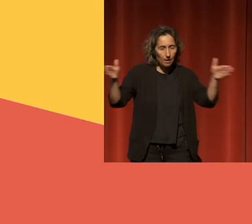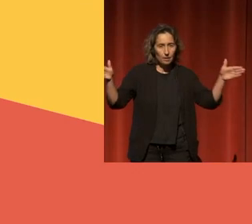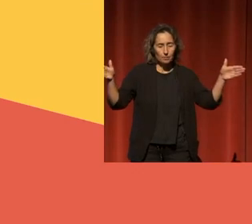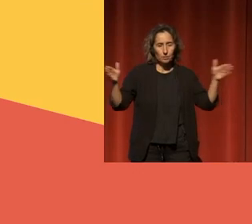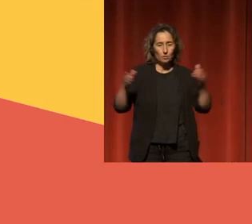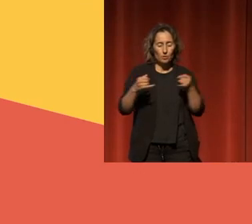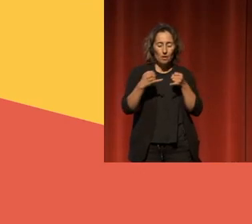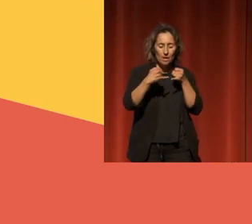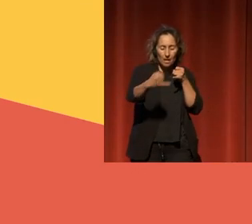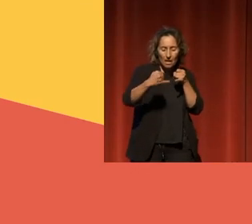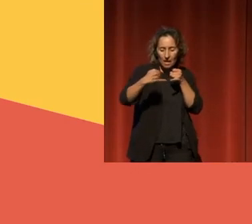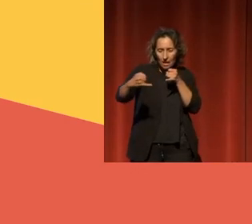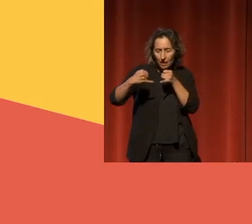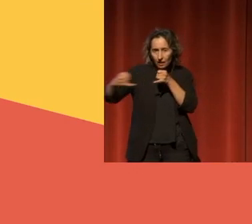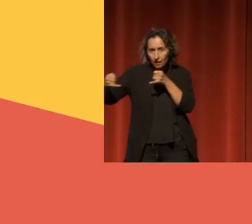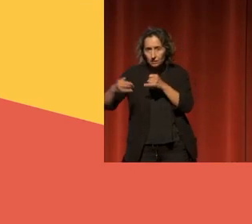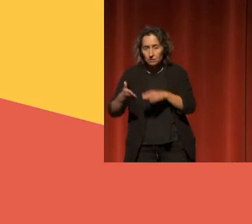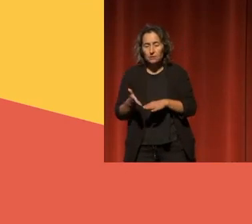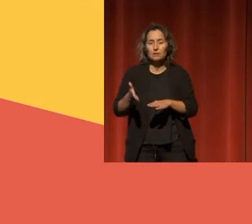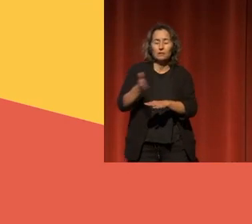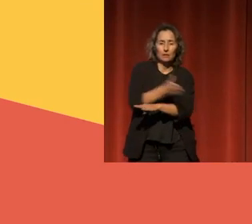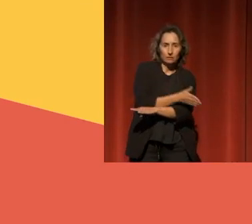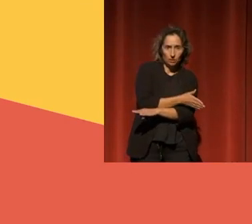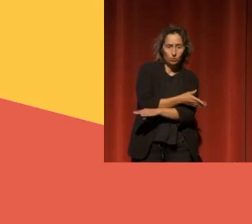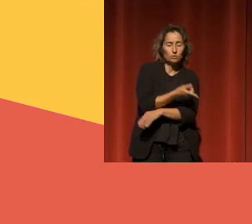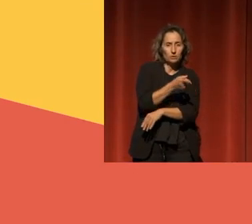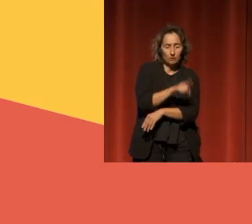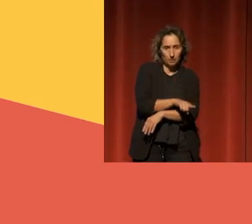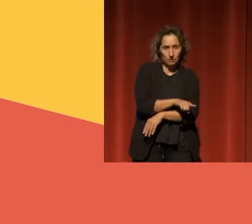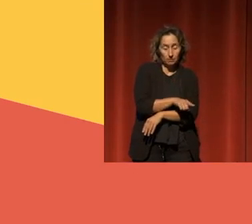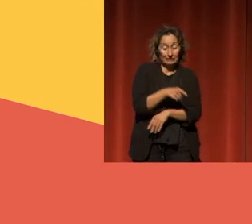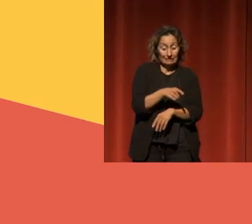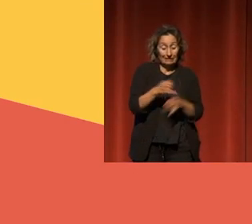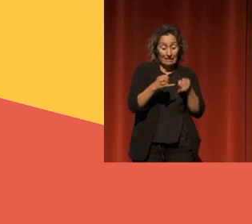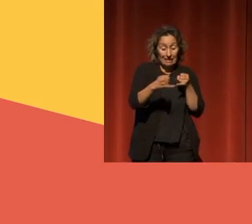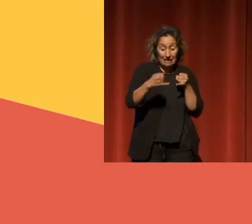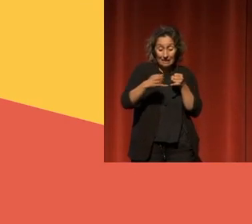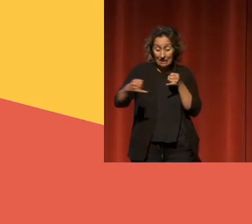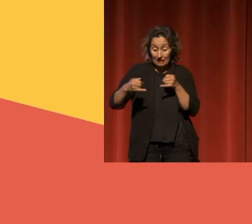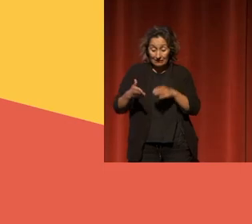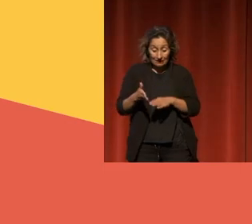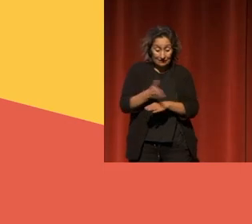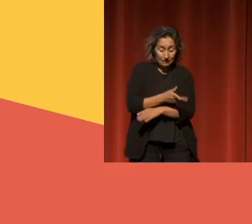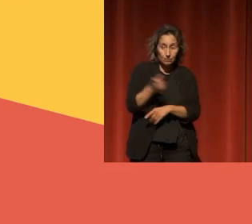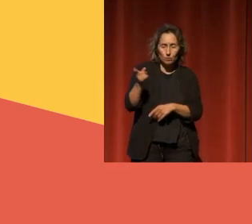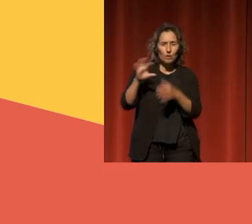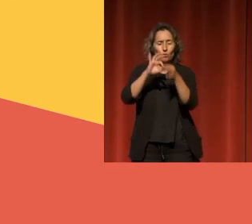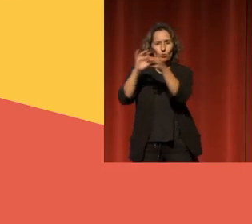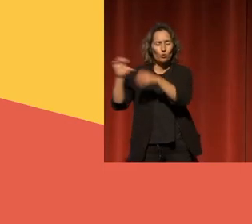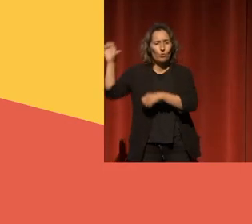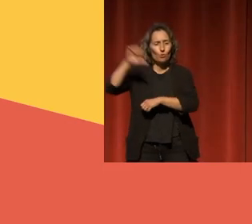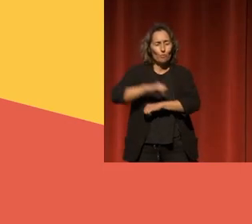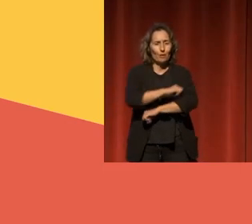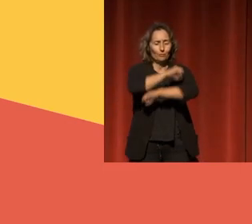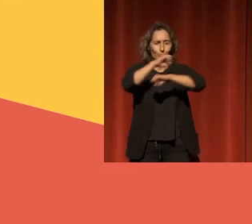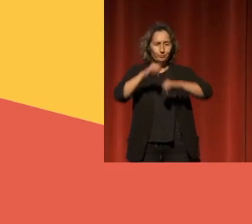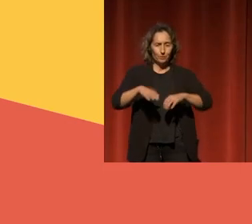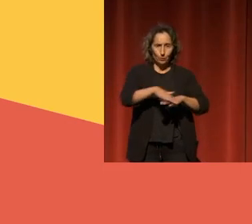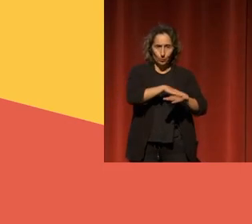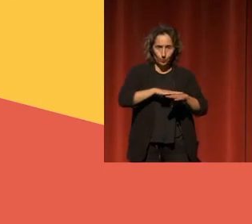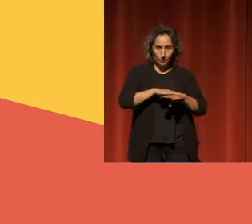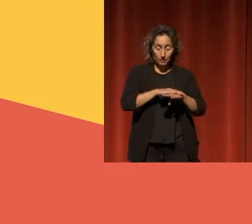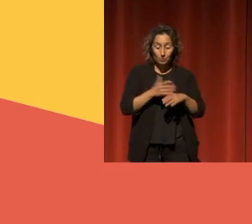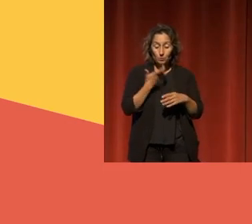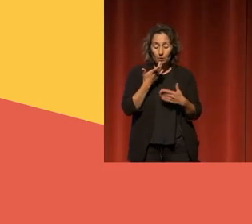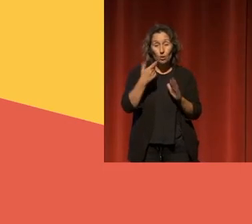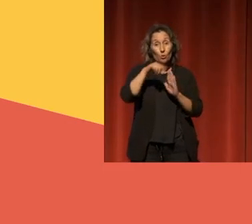estratégicos anteri anteriores Y sobre los que se cimenta eh la Unión Europea por eso aludido a una serie de programas